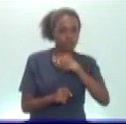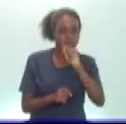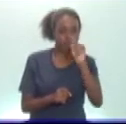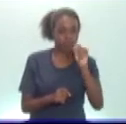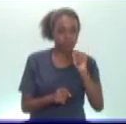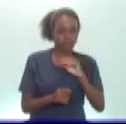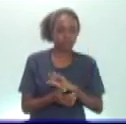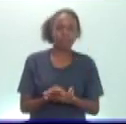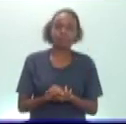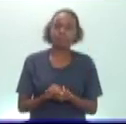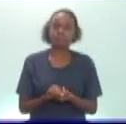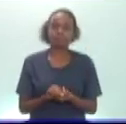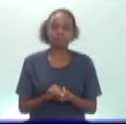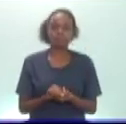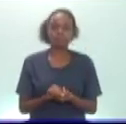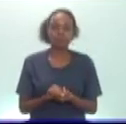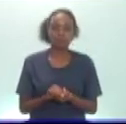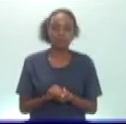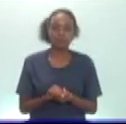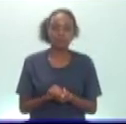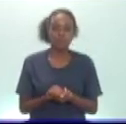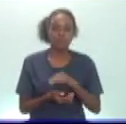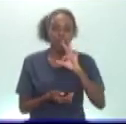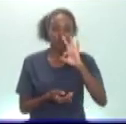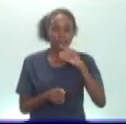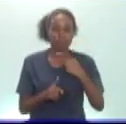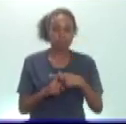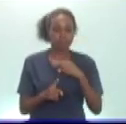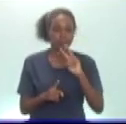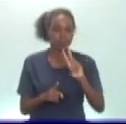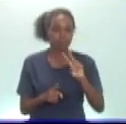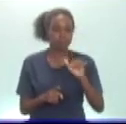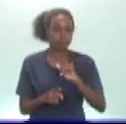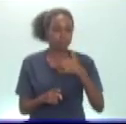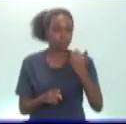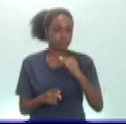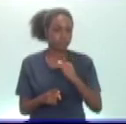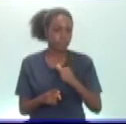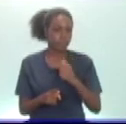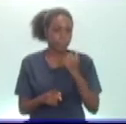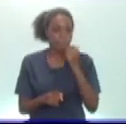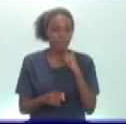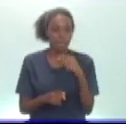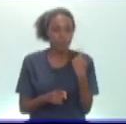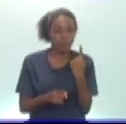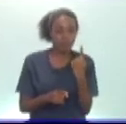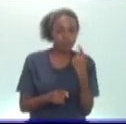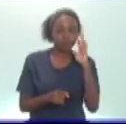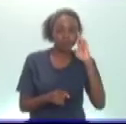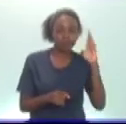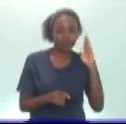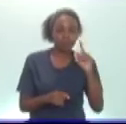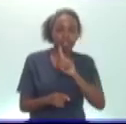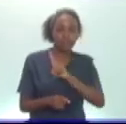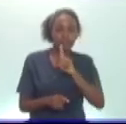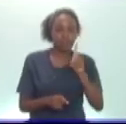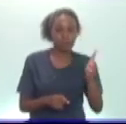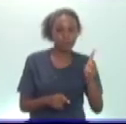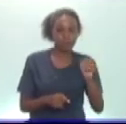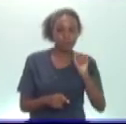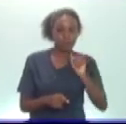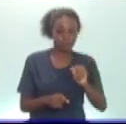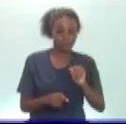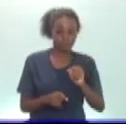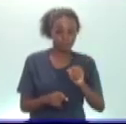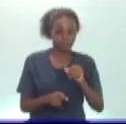8 más 2 es 10, más 1 del sobrepaso anterior es 11. Vuelvo a tener sobrepaso y adiciono 1 al